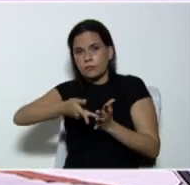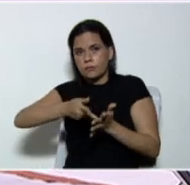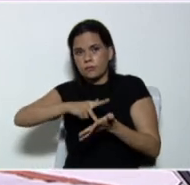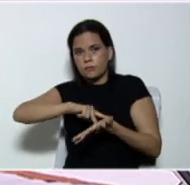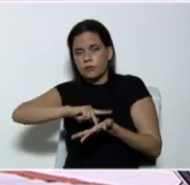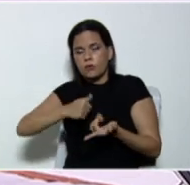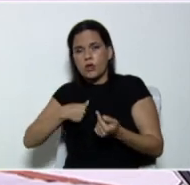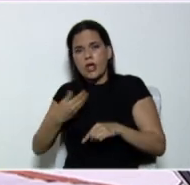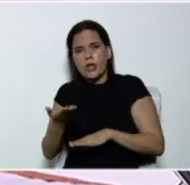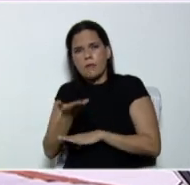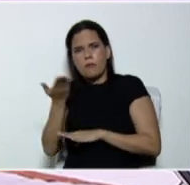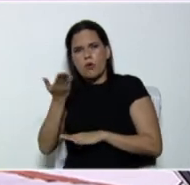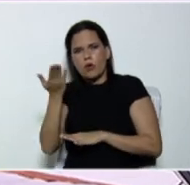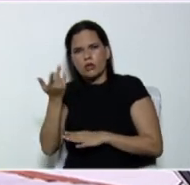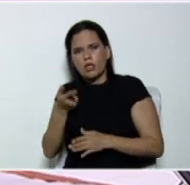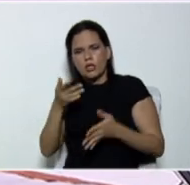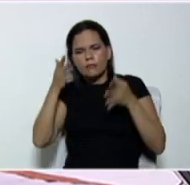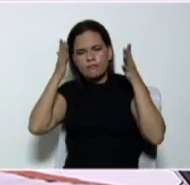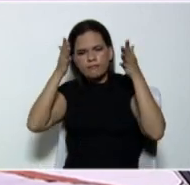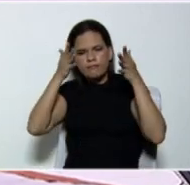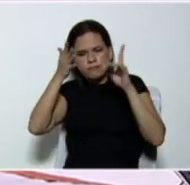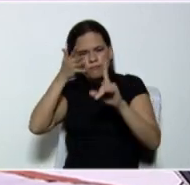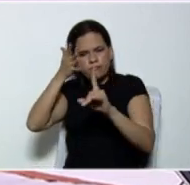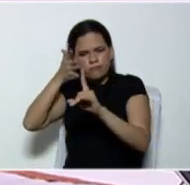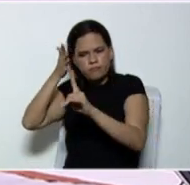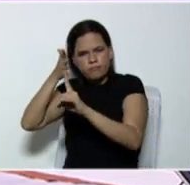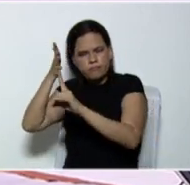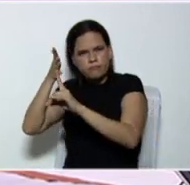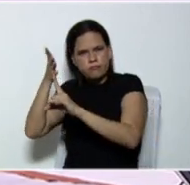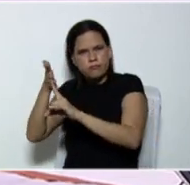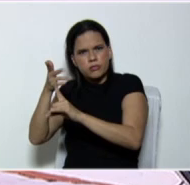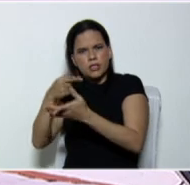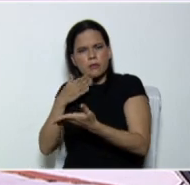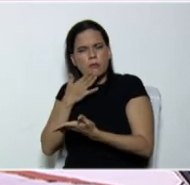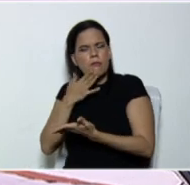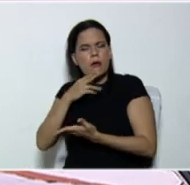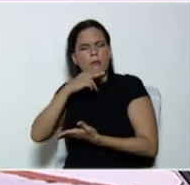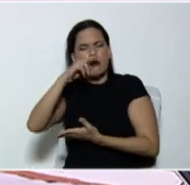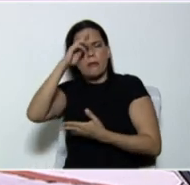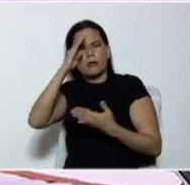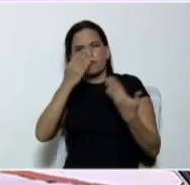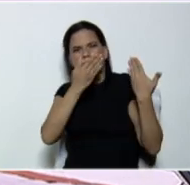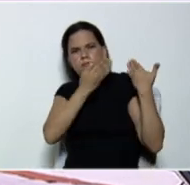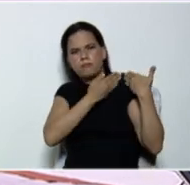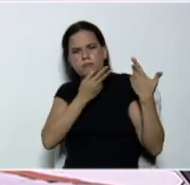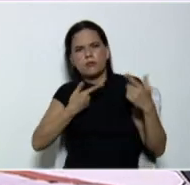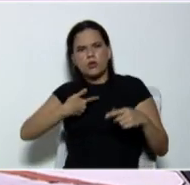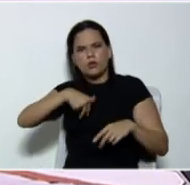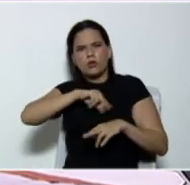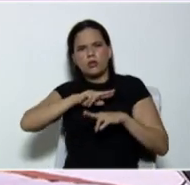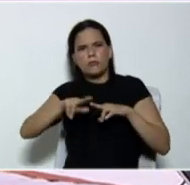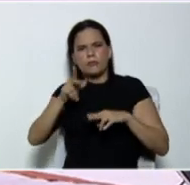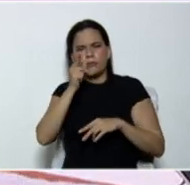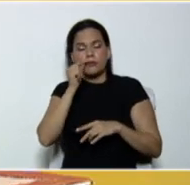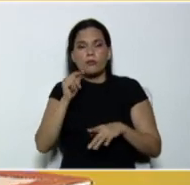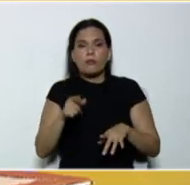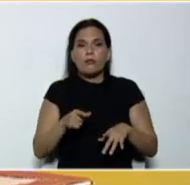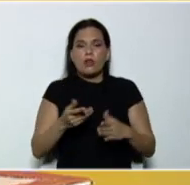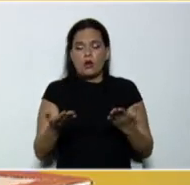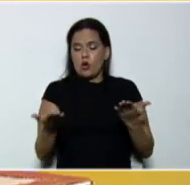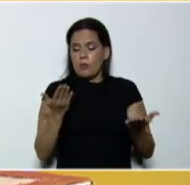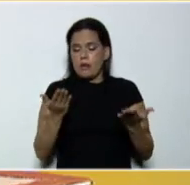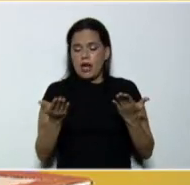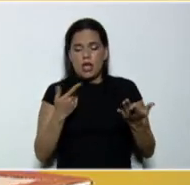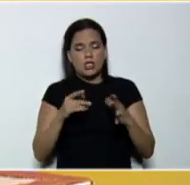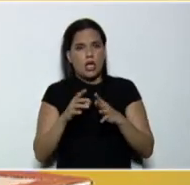es muy fundamental en la orientación de los representantes significativos de nuestras niñas y niños. Y comparar también esos objetos